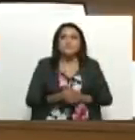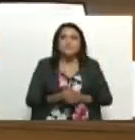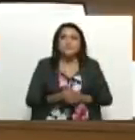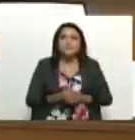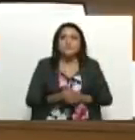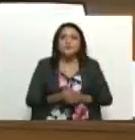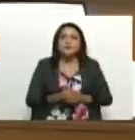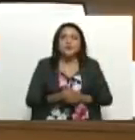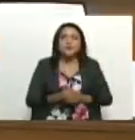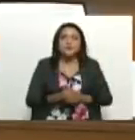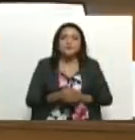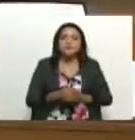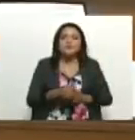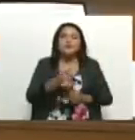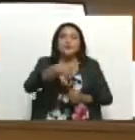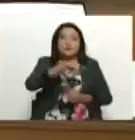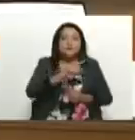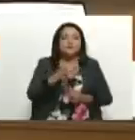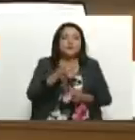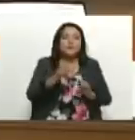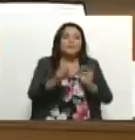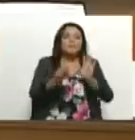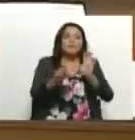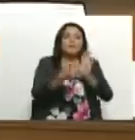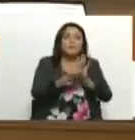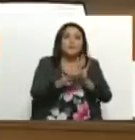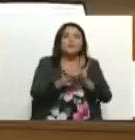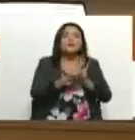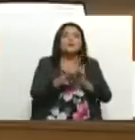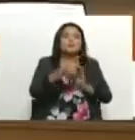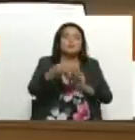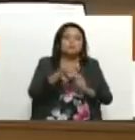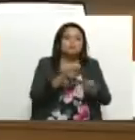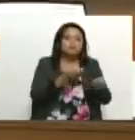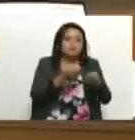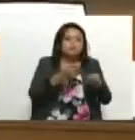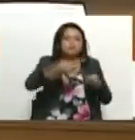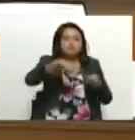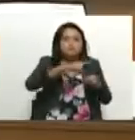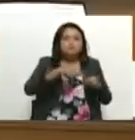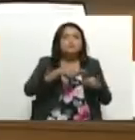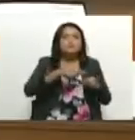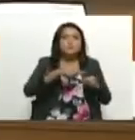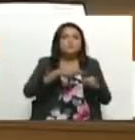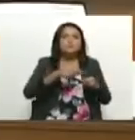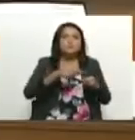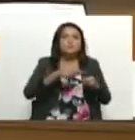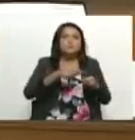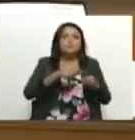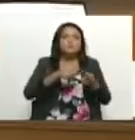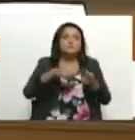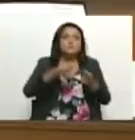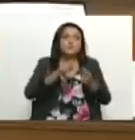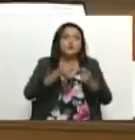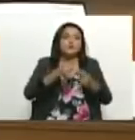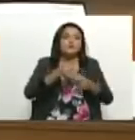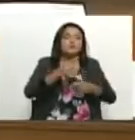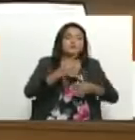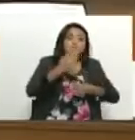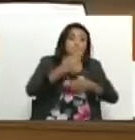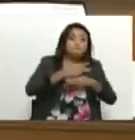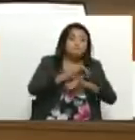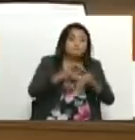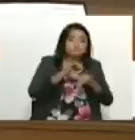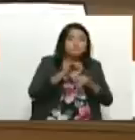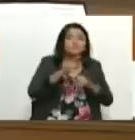importante, esta ley permite enajenar a título oneroso los bienes vinculados con actividades ilícitas luego de acordar la extinción de dominio y